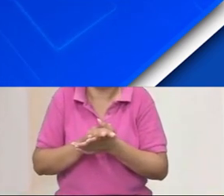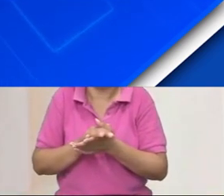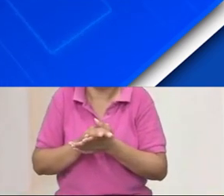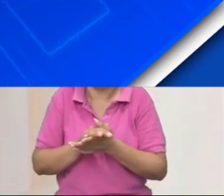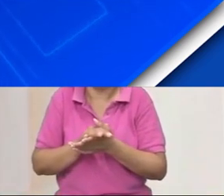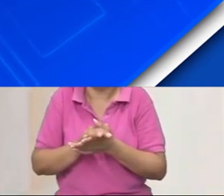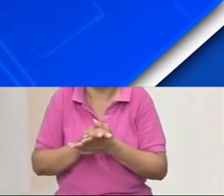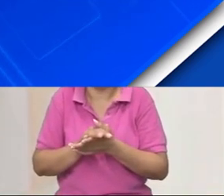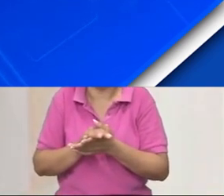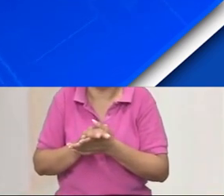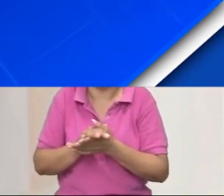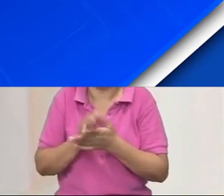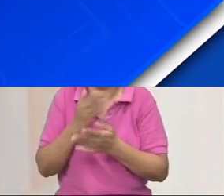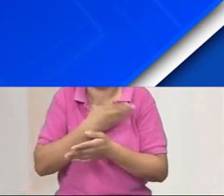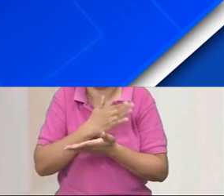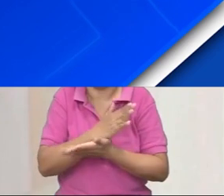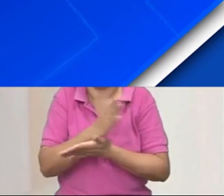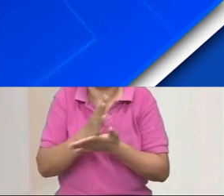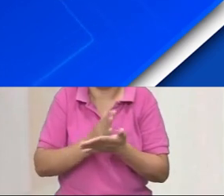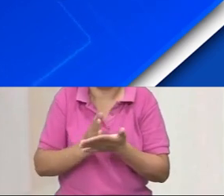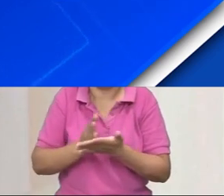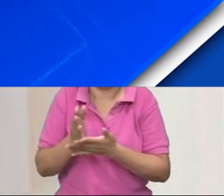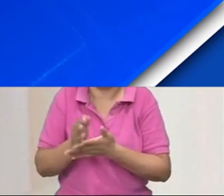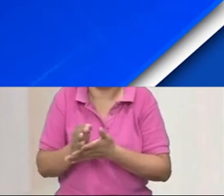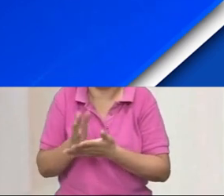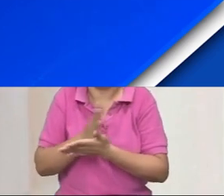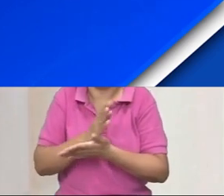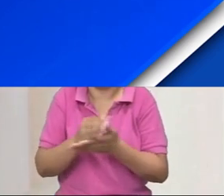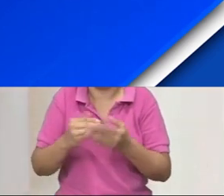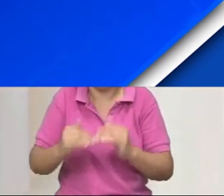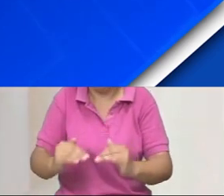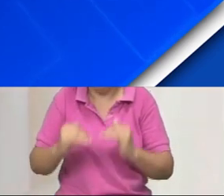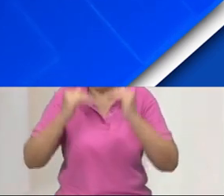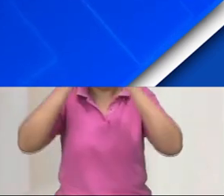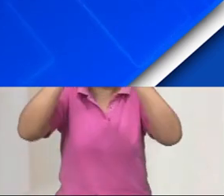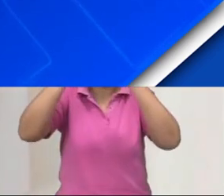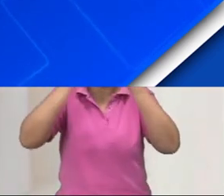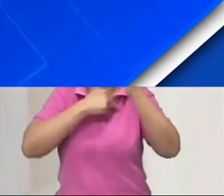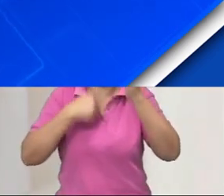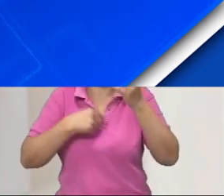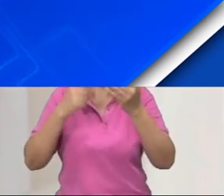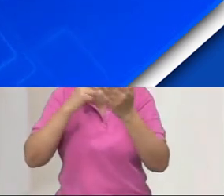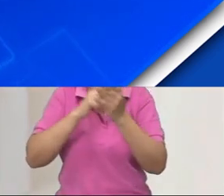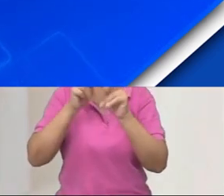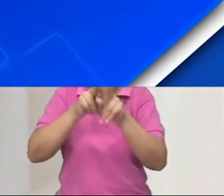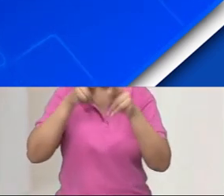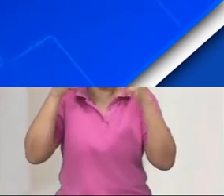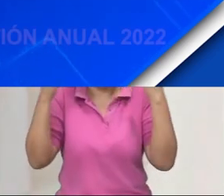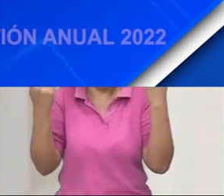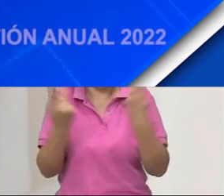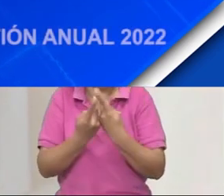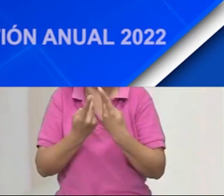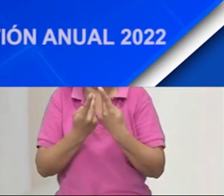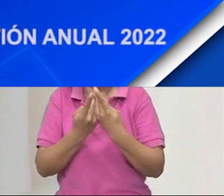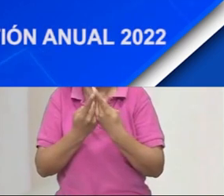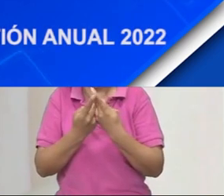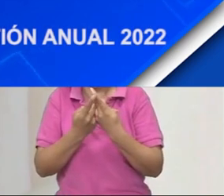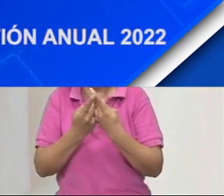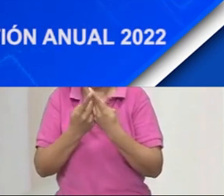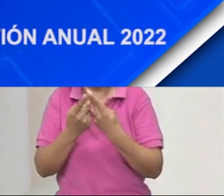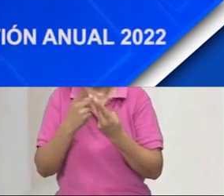intermediación financiera se traduce en una mayor inclusión financiera para la población y un